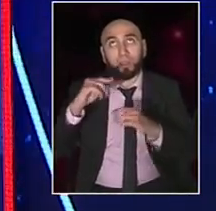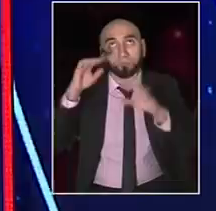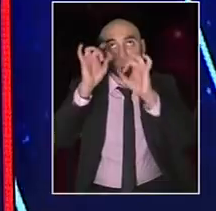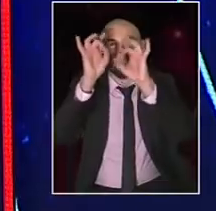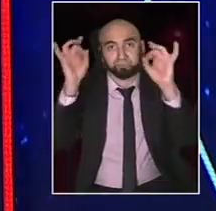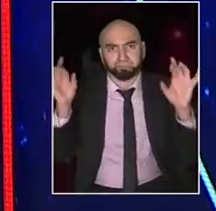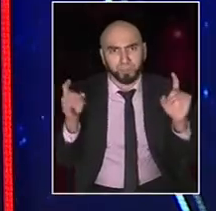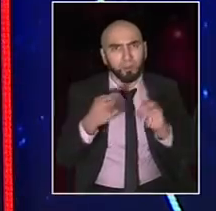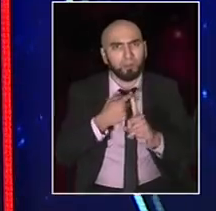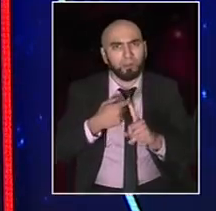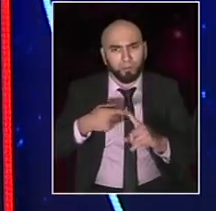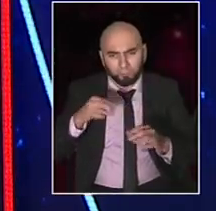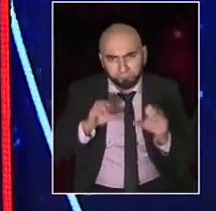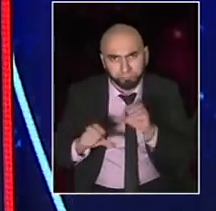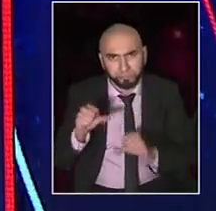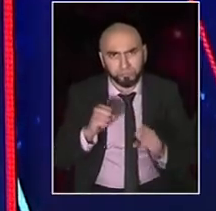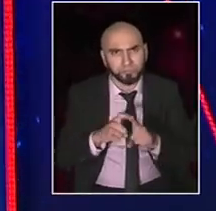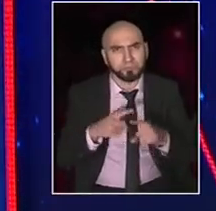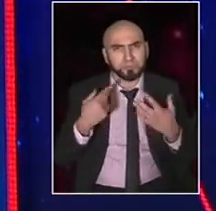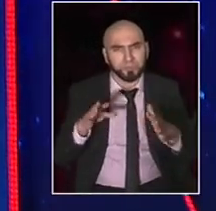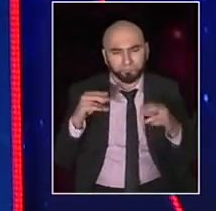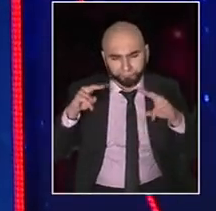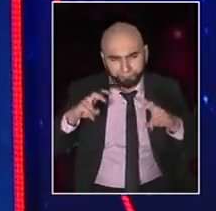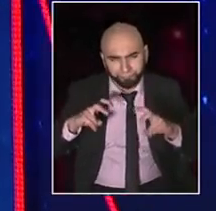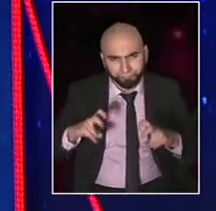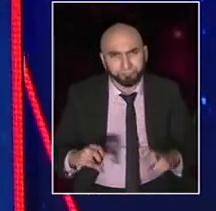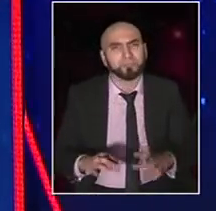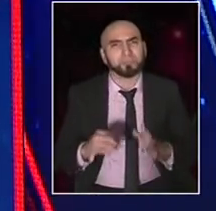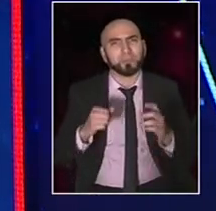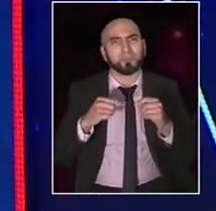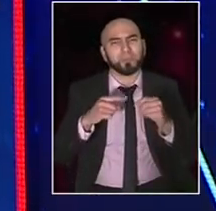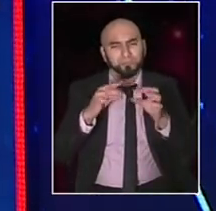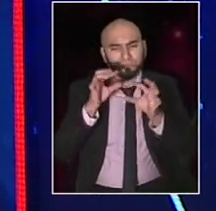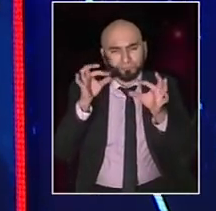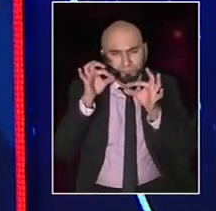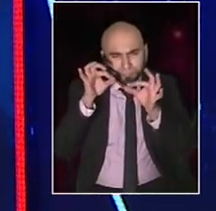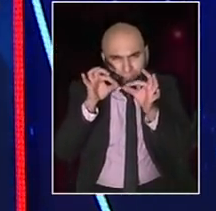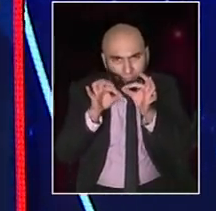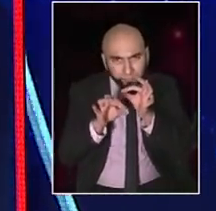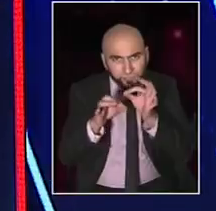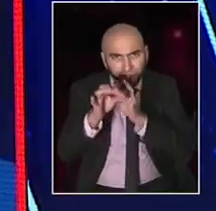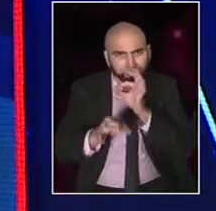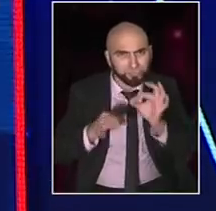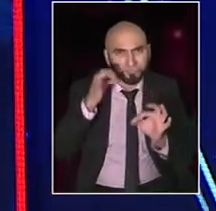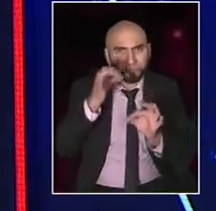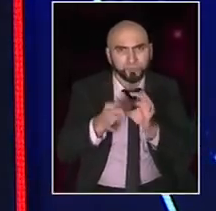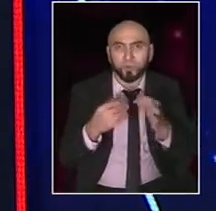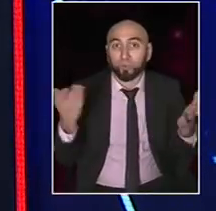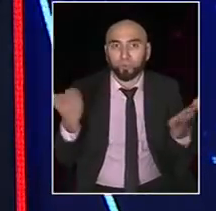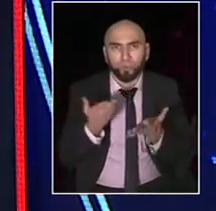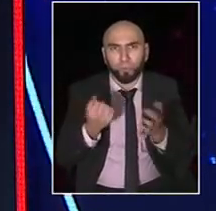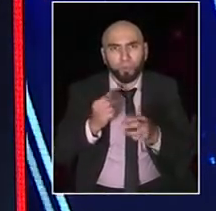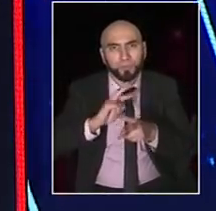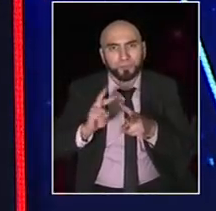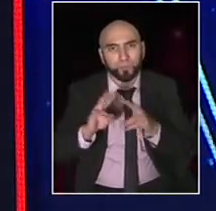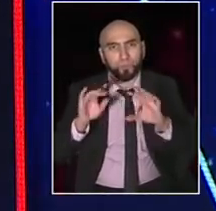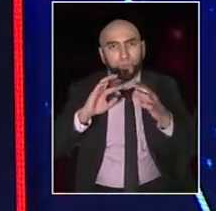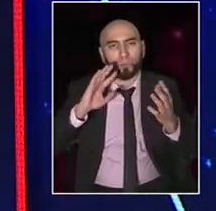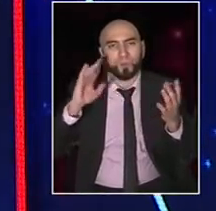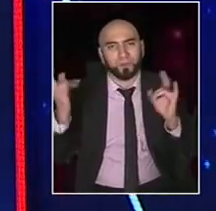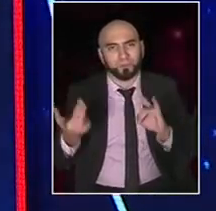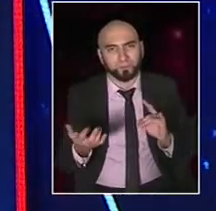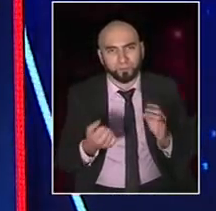develado desde la estructura atómica y subatómica de la materia a la formación y composición del universo, incluyendo nuestro planeta con